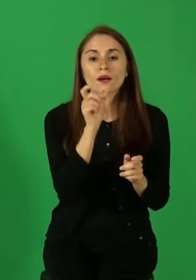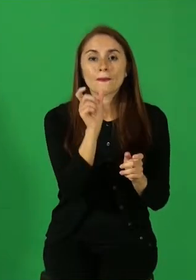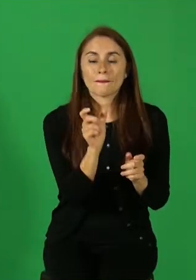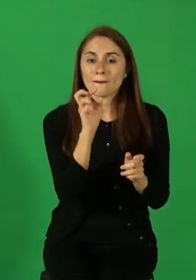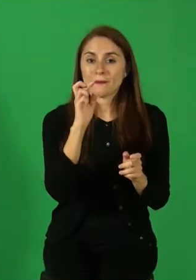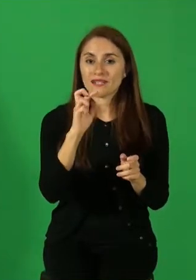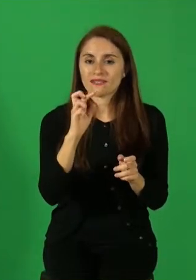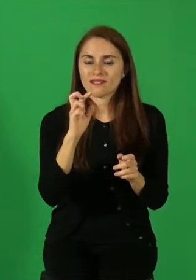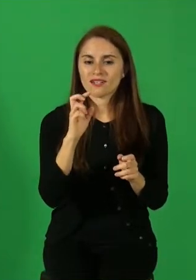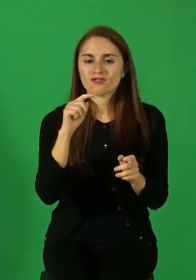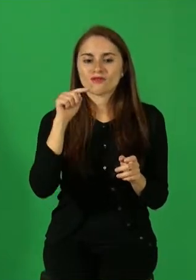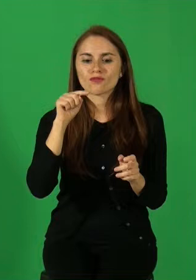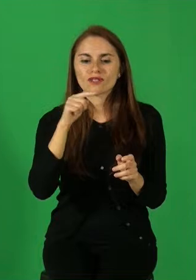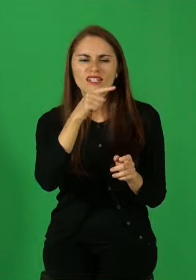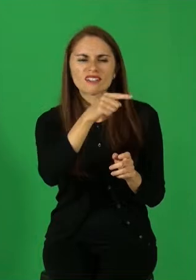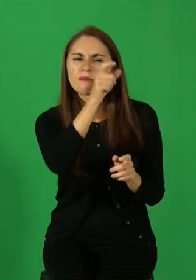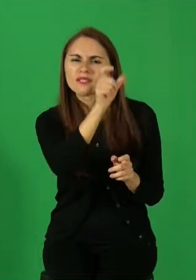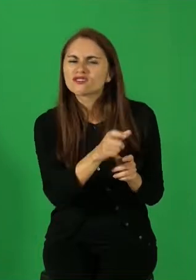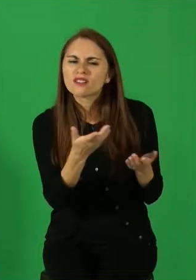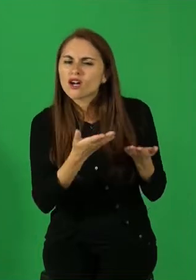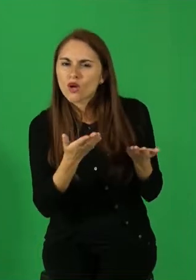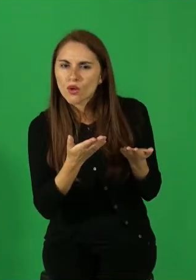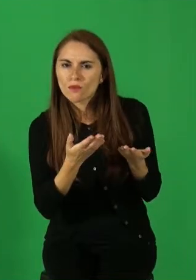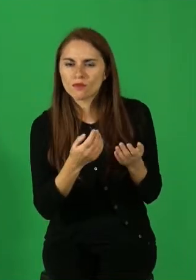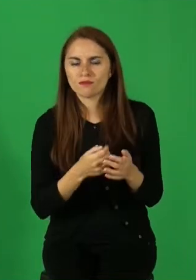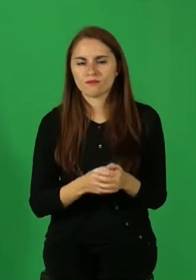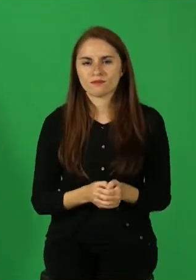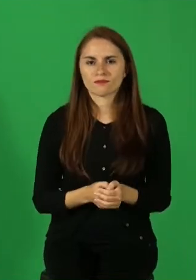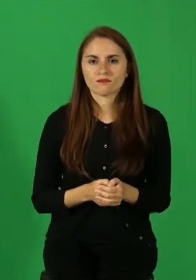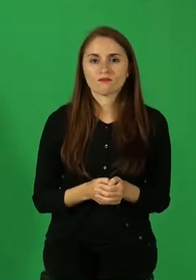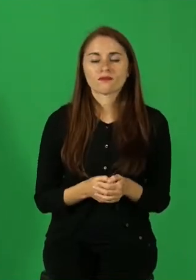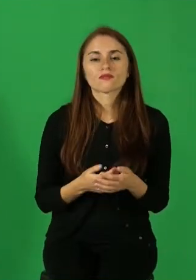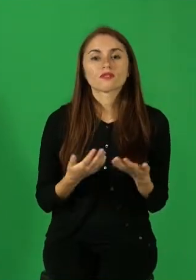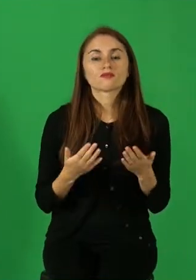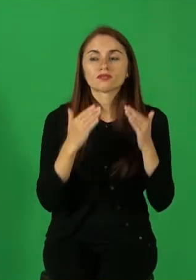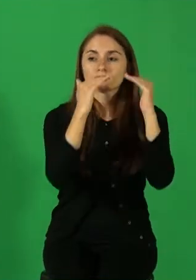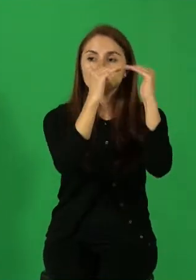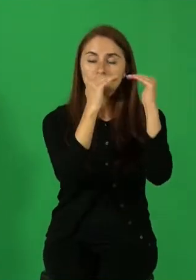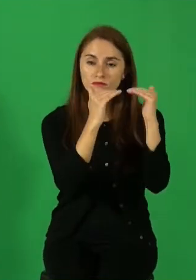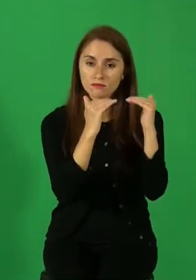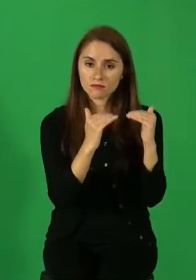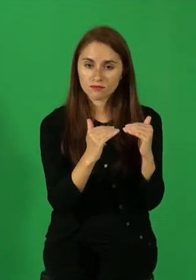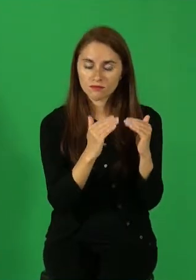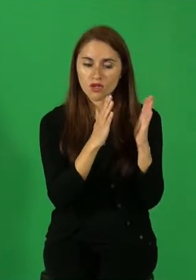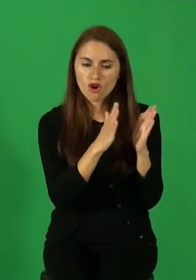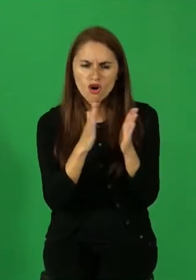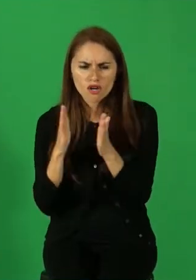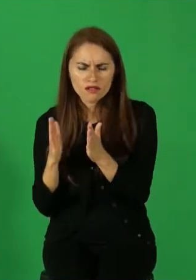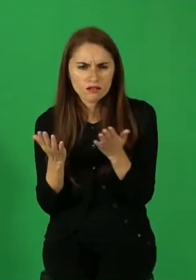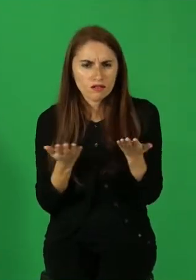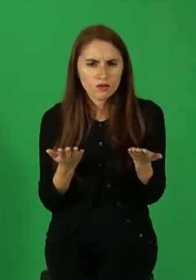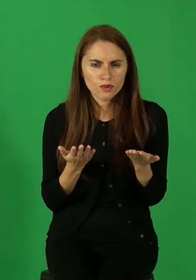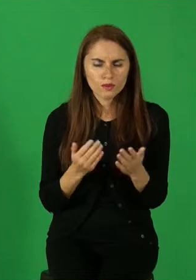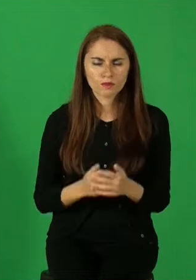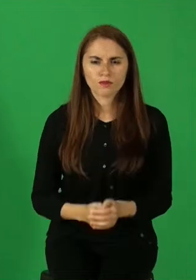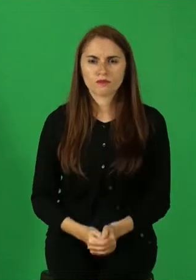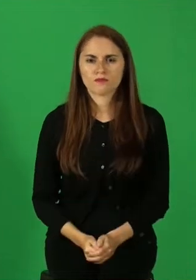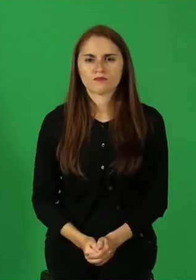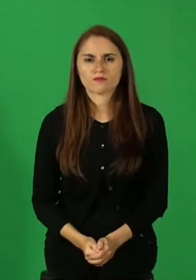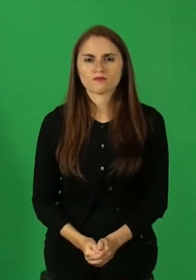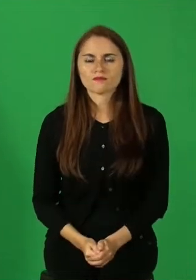se dice de esa persona. Ahora bien, ¿cómo se estructura, cómo se organiza esta idea?